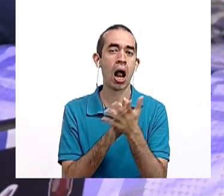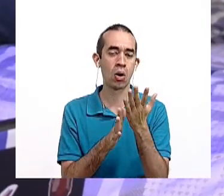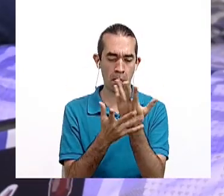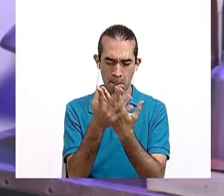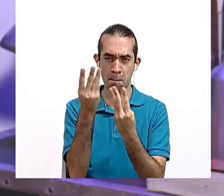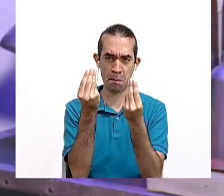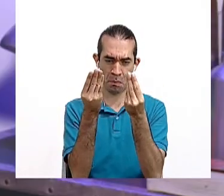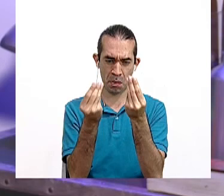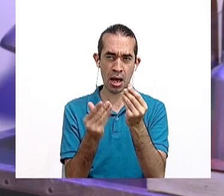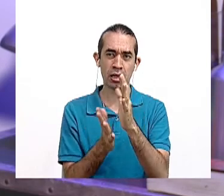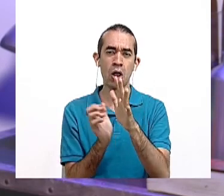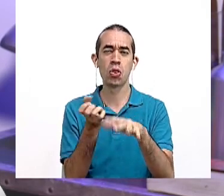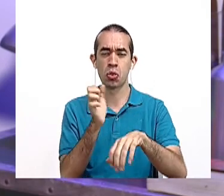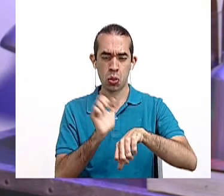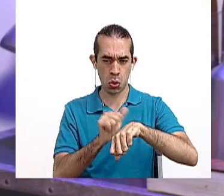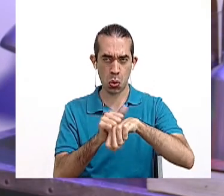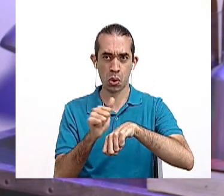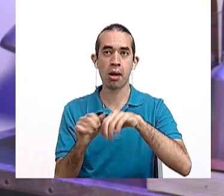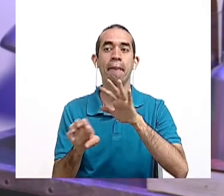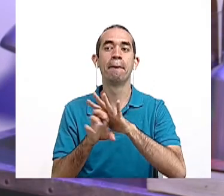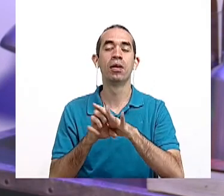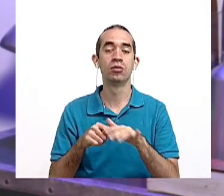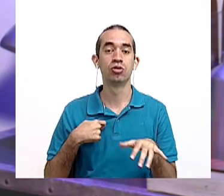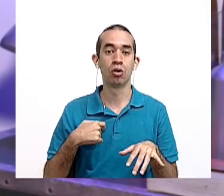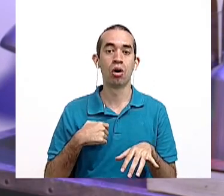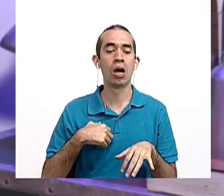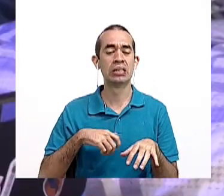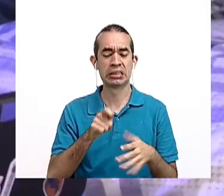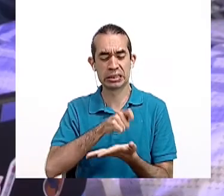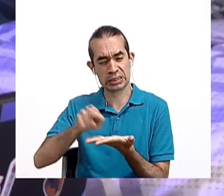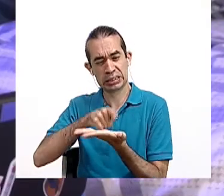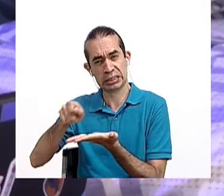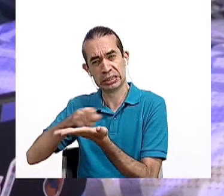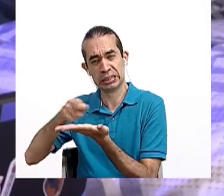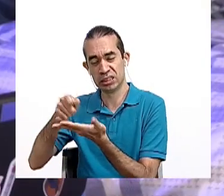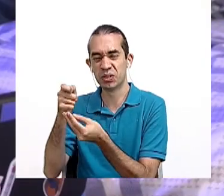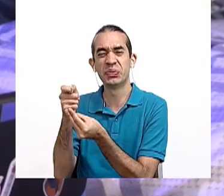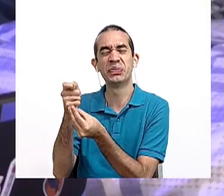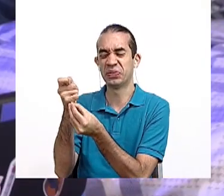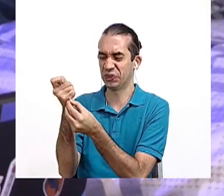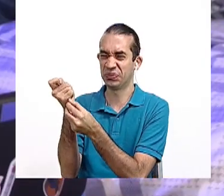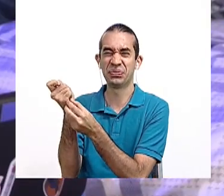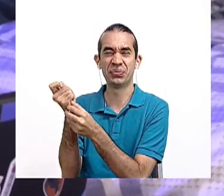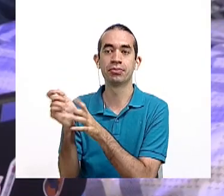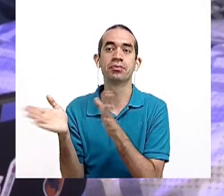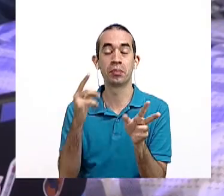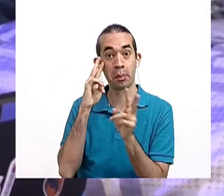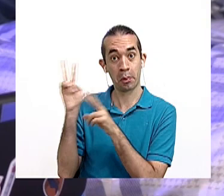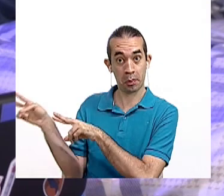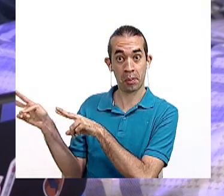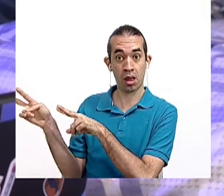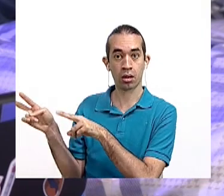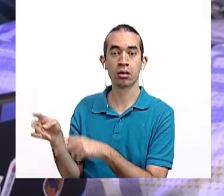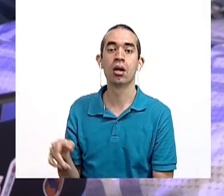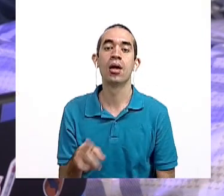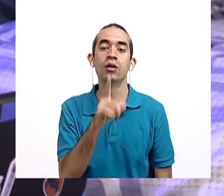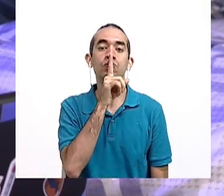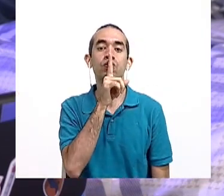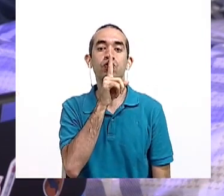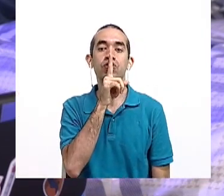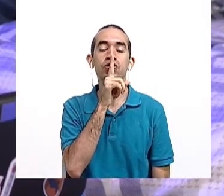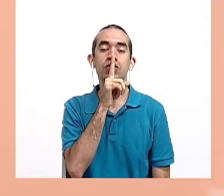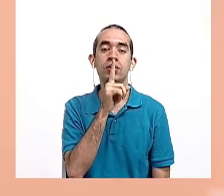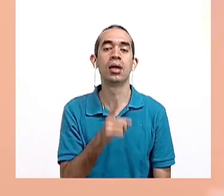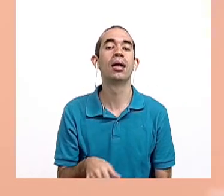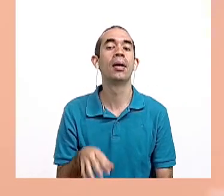en la piel. Por ejemplo, me salió un callo de tanto escribir. Callo tildado en la O es una conjugación del verbo callar en